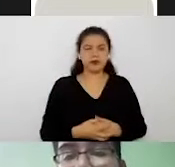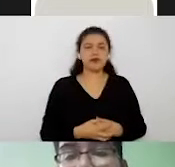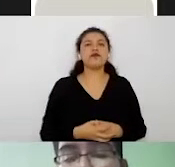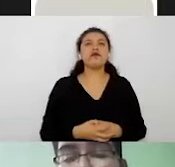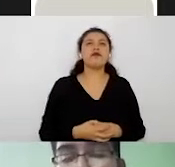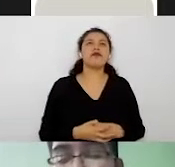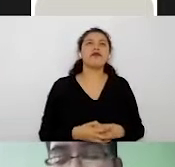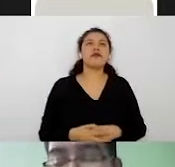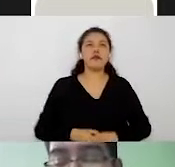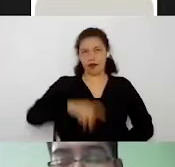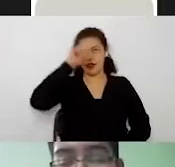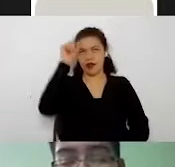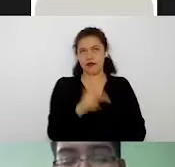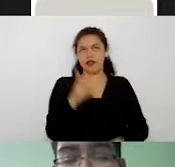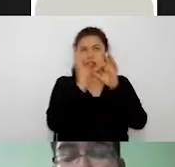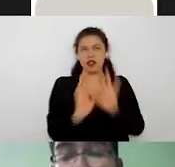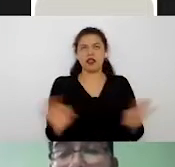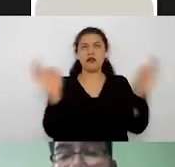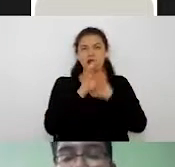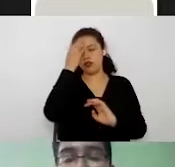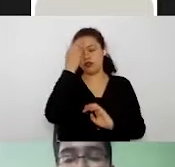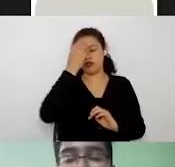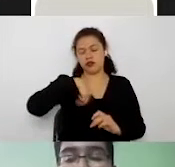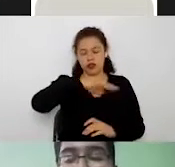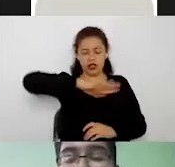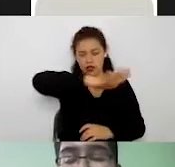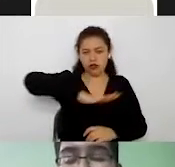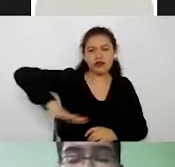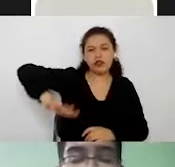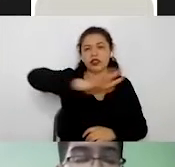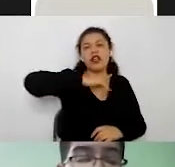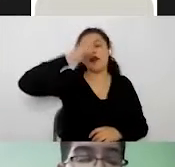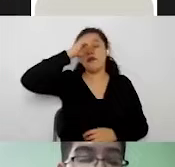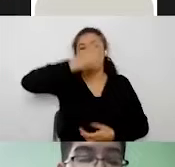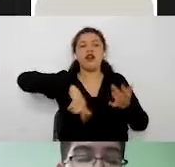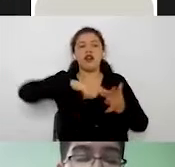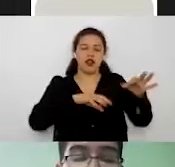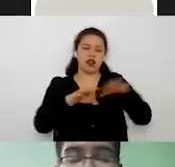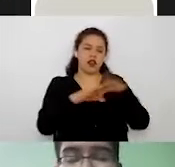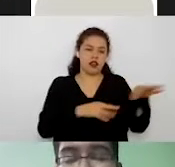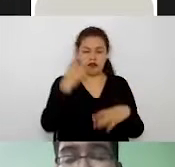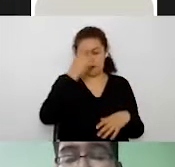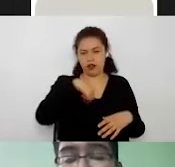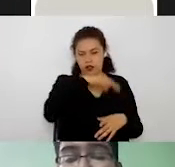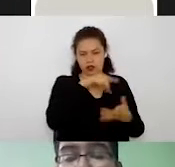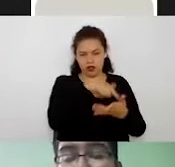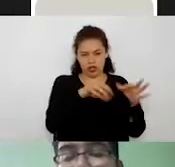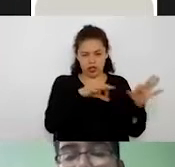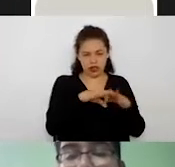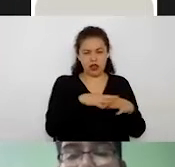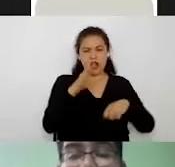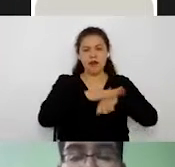conocer nuestras zonas en el lugar de trabajo, en donde nos encontremos, sobre todo en